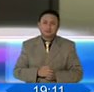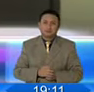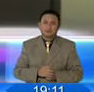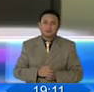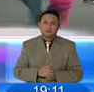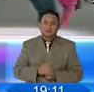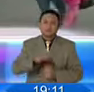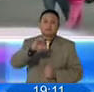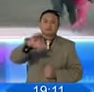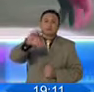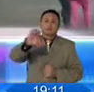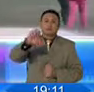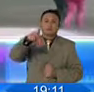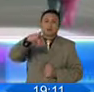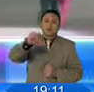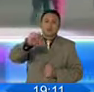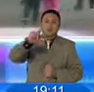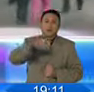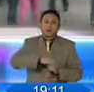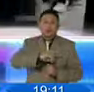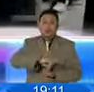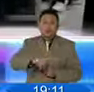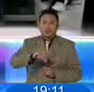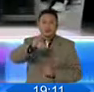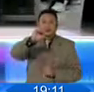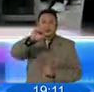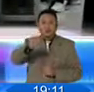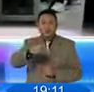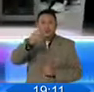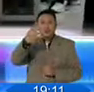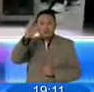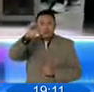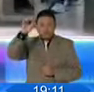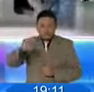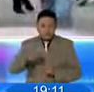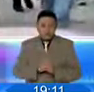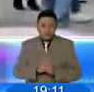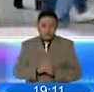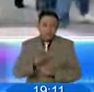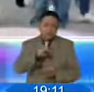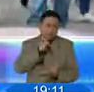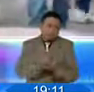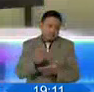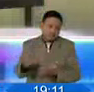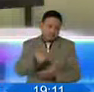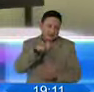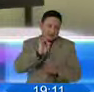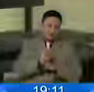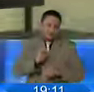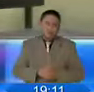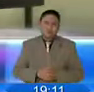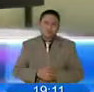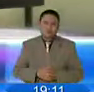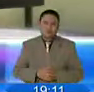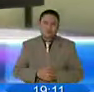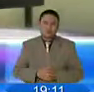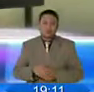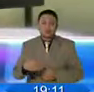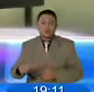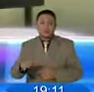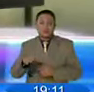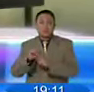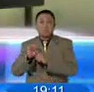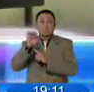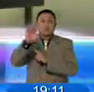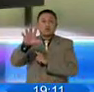la CEPAL, que prevén un crecimiento del 0,4%, se acercan más a la realidad ecuatoriana. Son tan optimistas las proyecciones